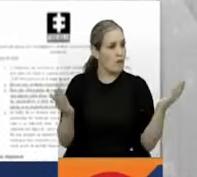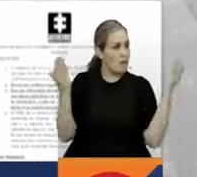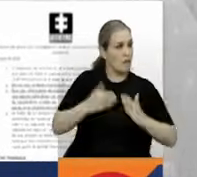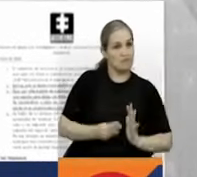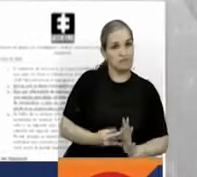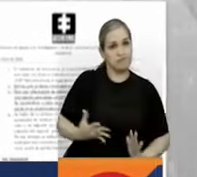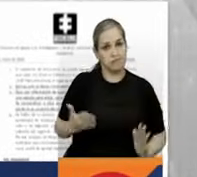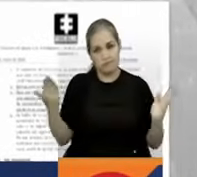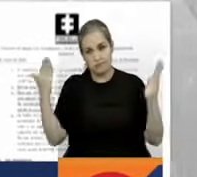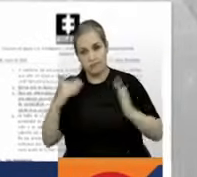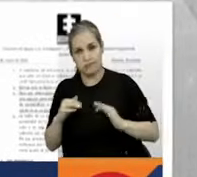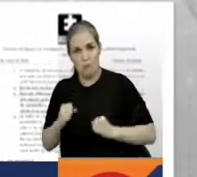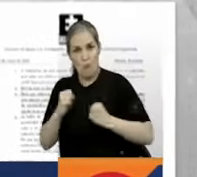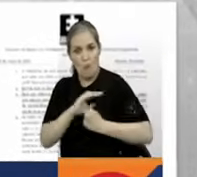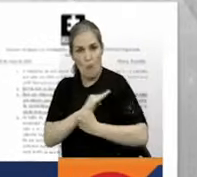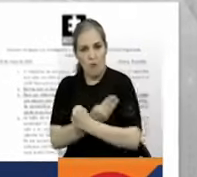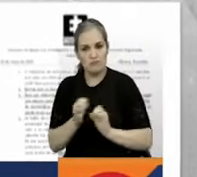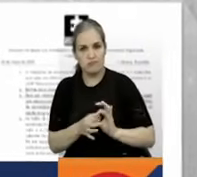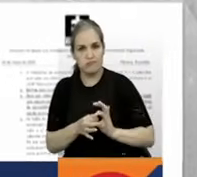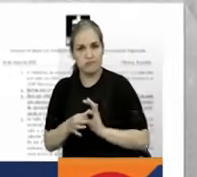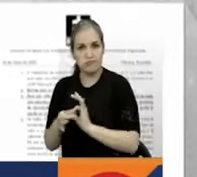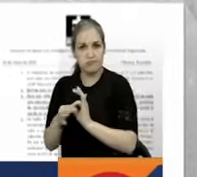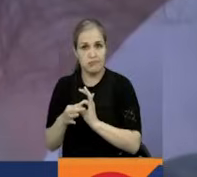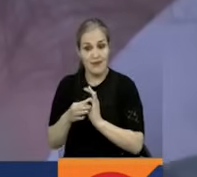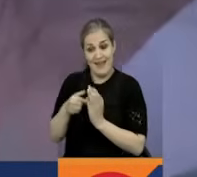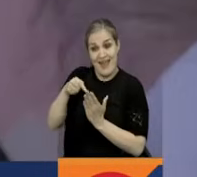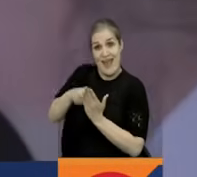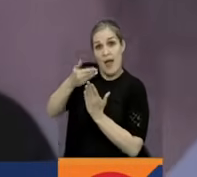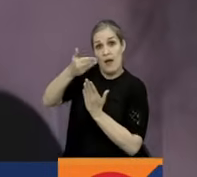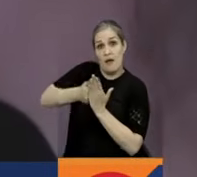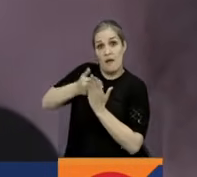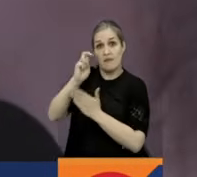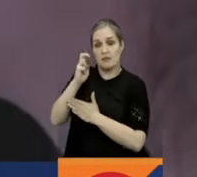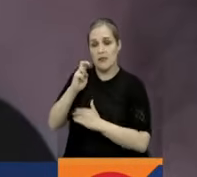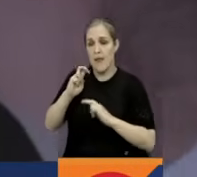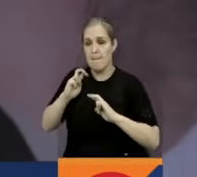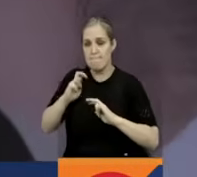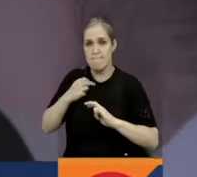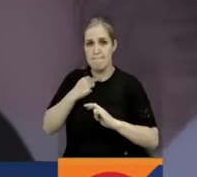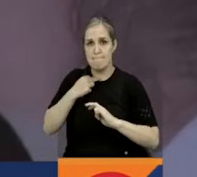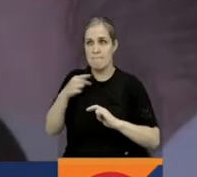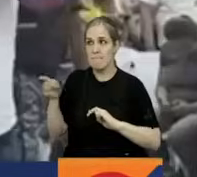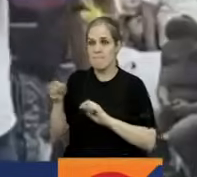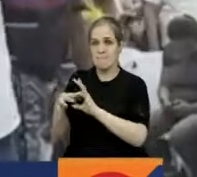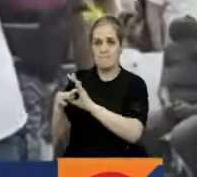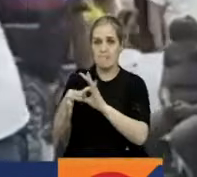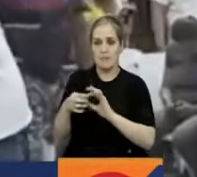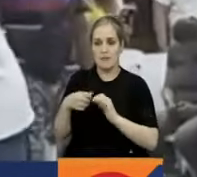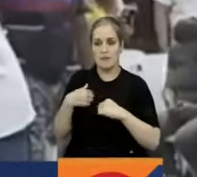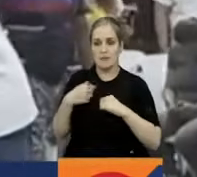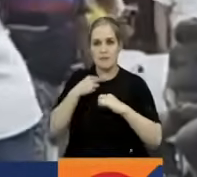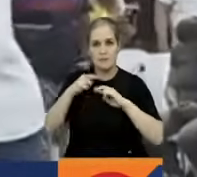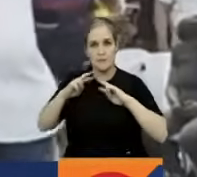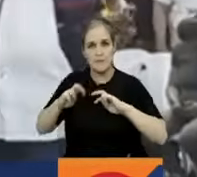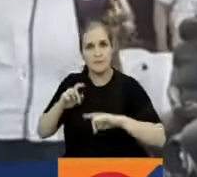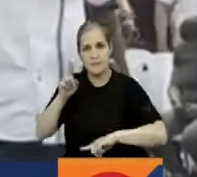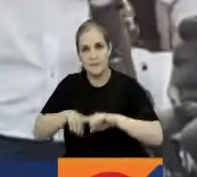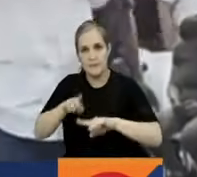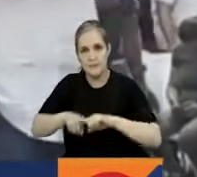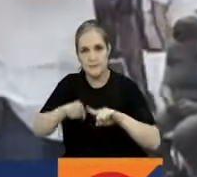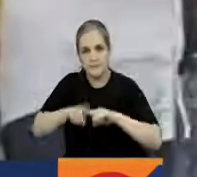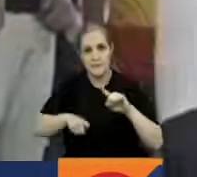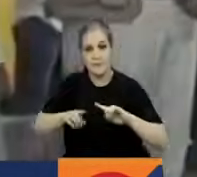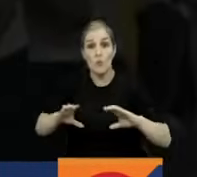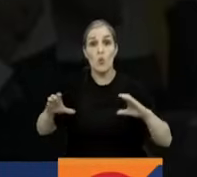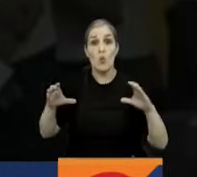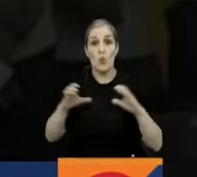según el propio documento de la Fiscalía de Pereira, ha imposibilitado abrir una investigación. Las autoridades de inteligencia